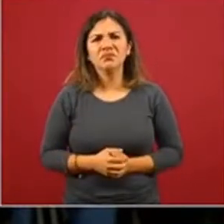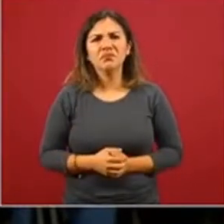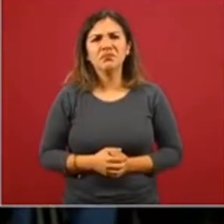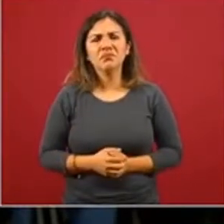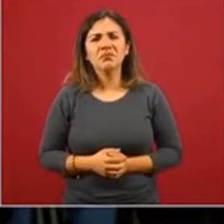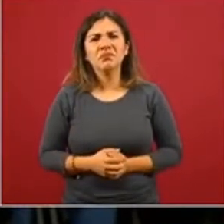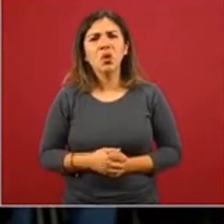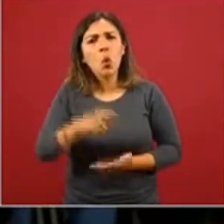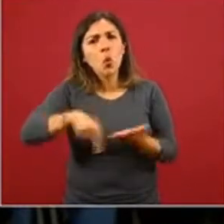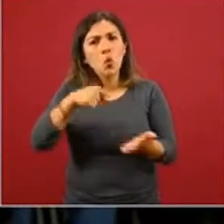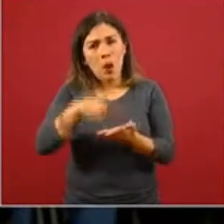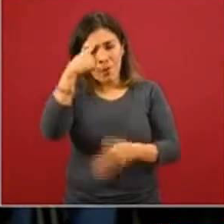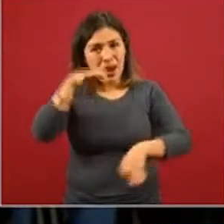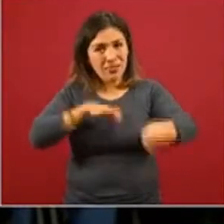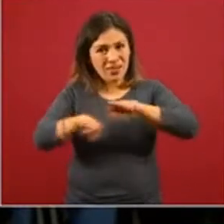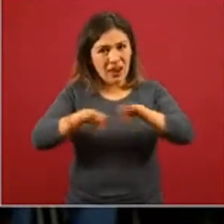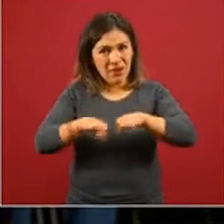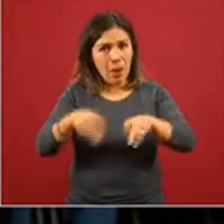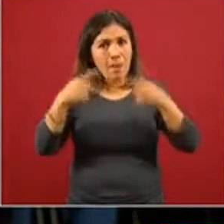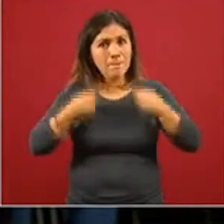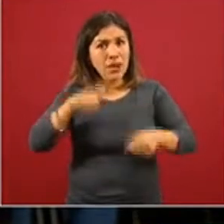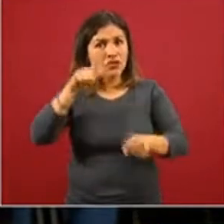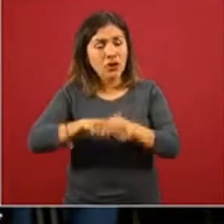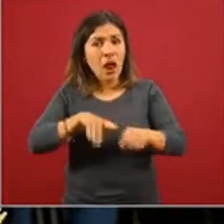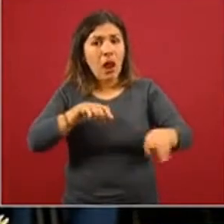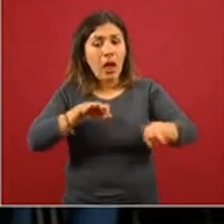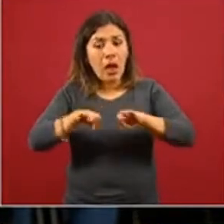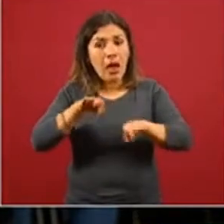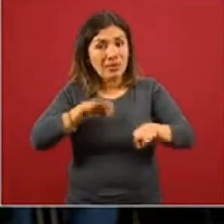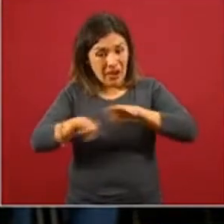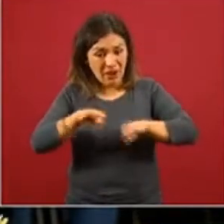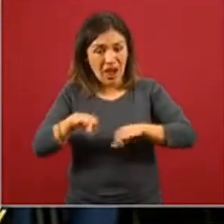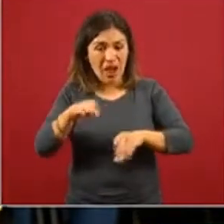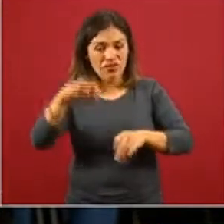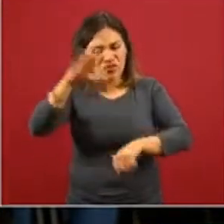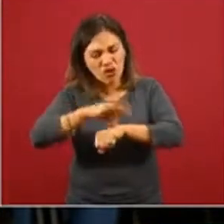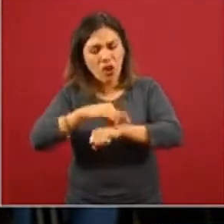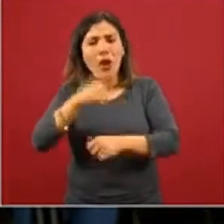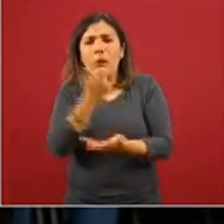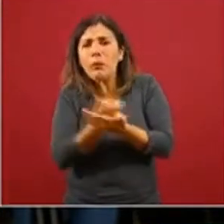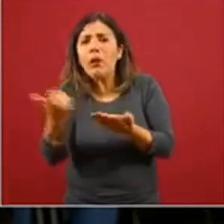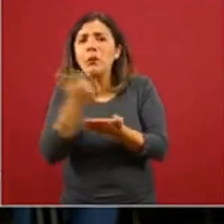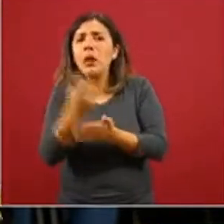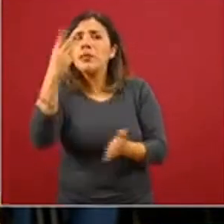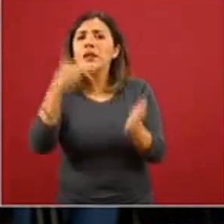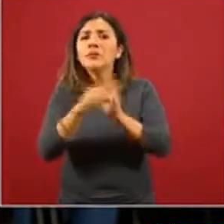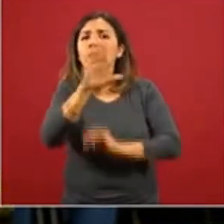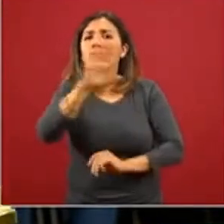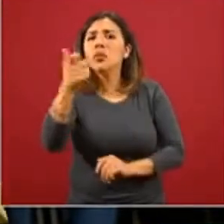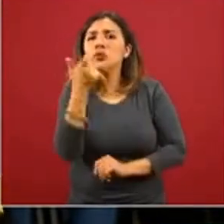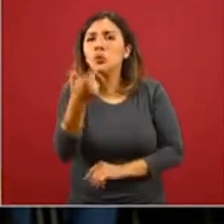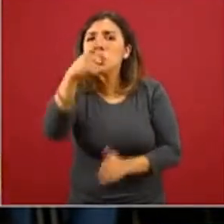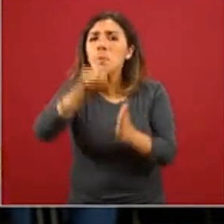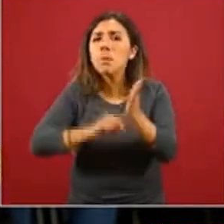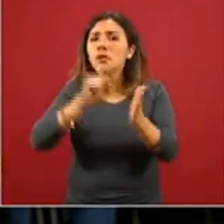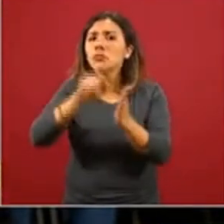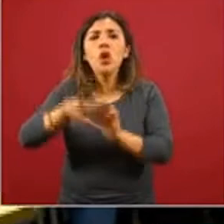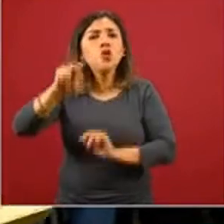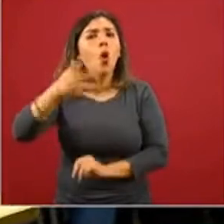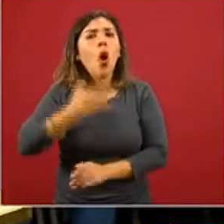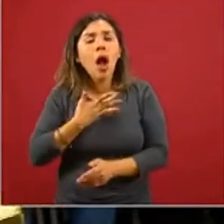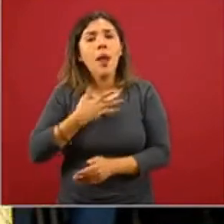donde el personal de salud gana 3,500 pesos al mes, sin derecho a vacaciones,